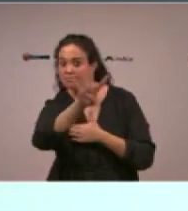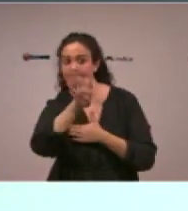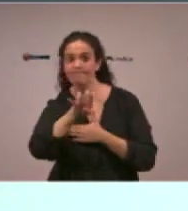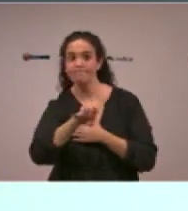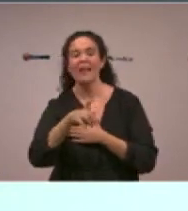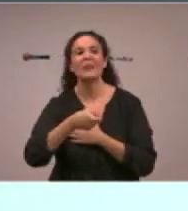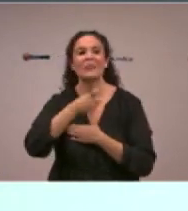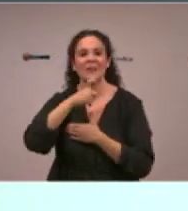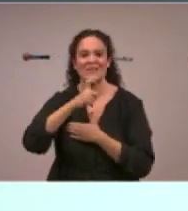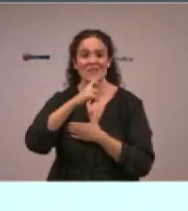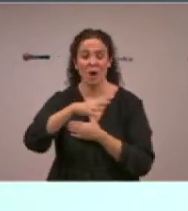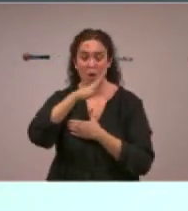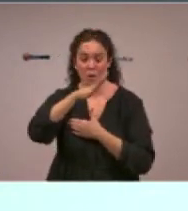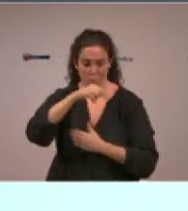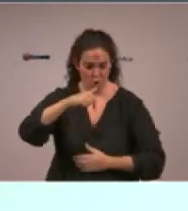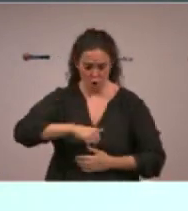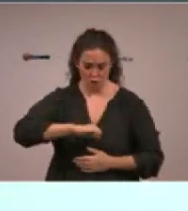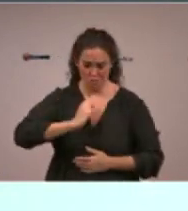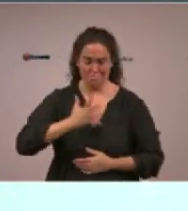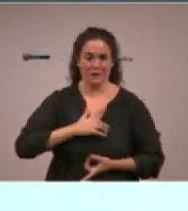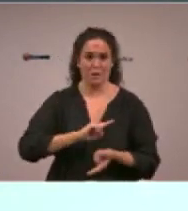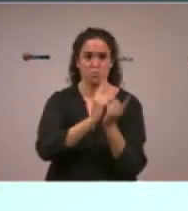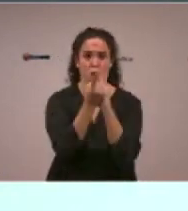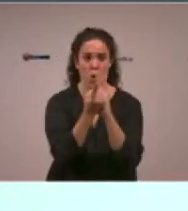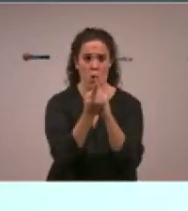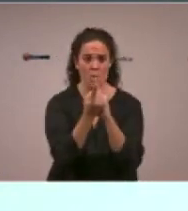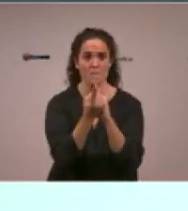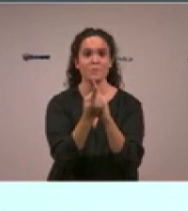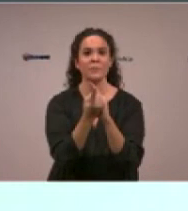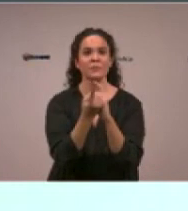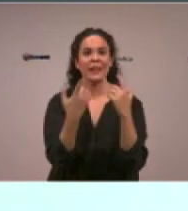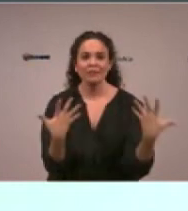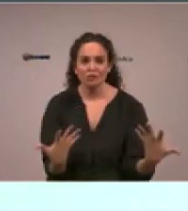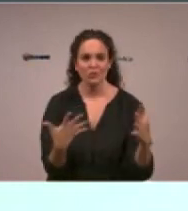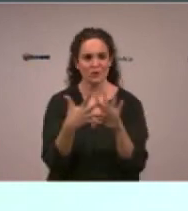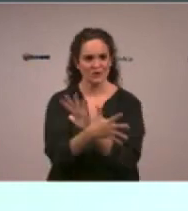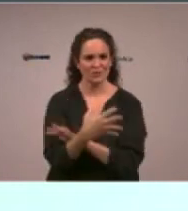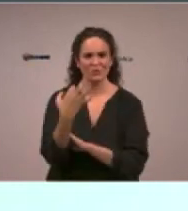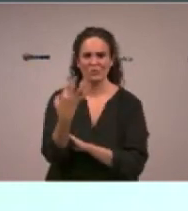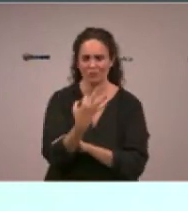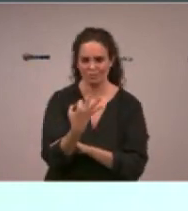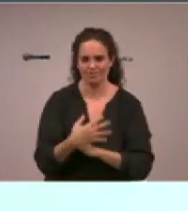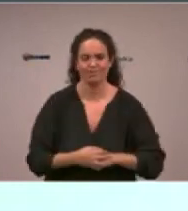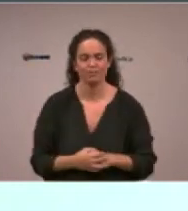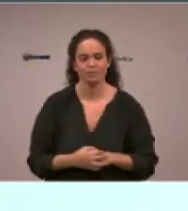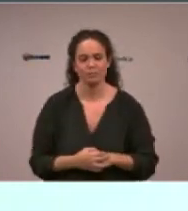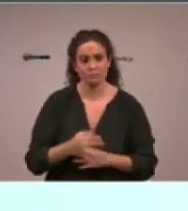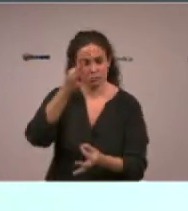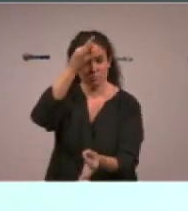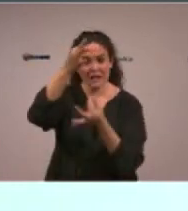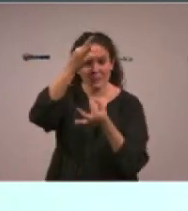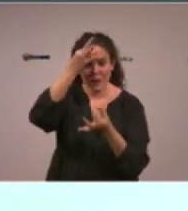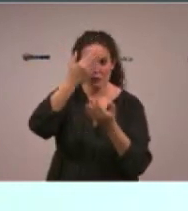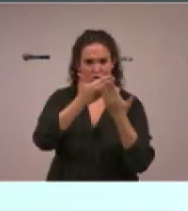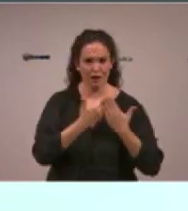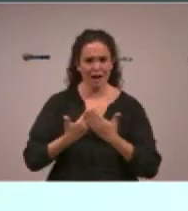contagio y de la enfermedad varían pues día a día. Y eso exige que el análisis de los datos se realice